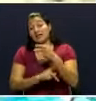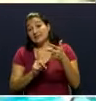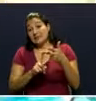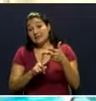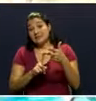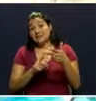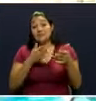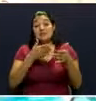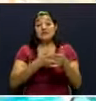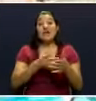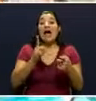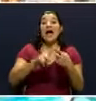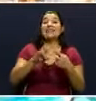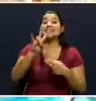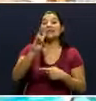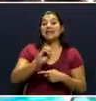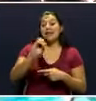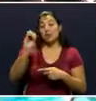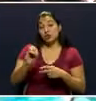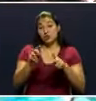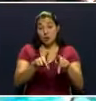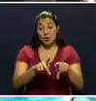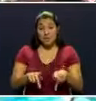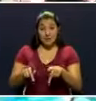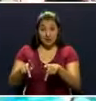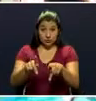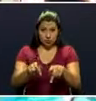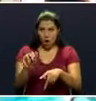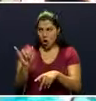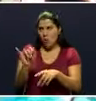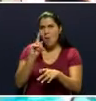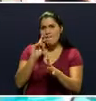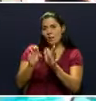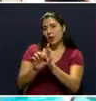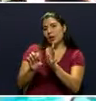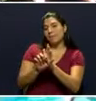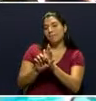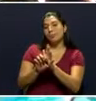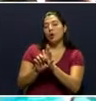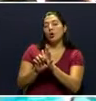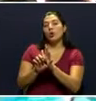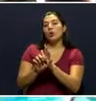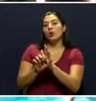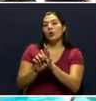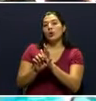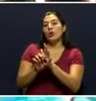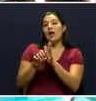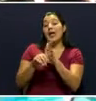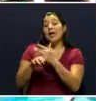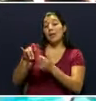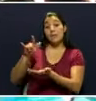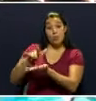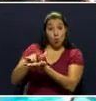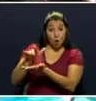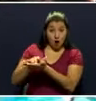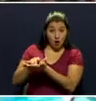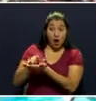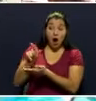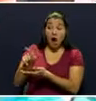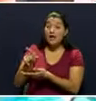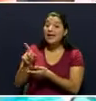identificado hasta un 70% de la población, como fue, por ejemplo, la ciudad de Wuhan, ¿verdad? Que llegó